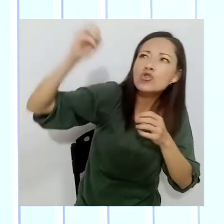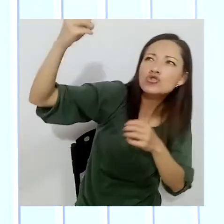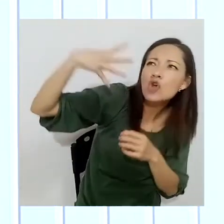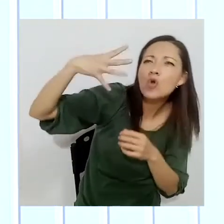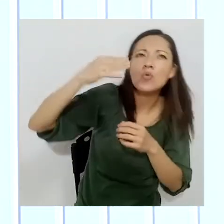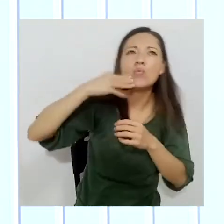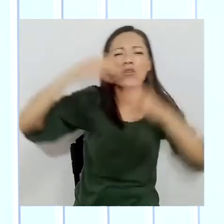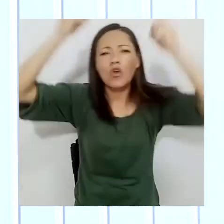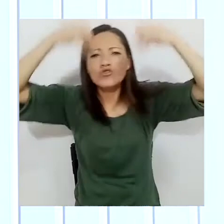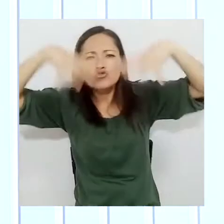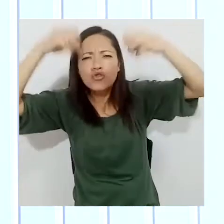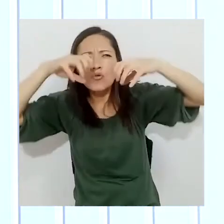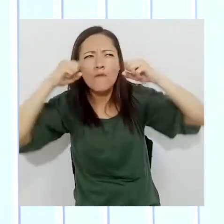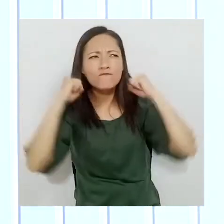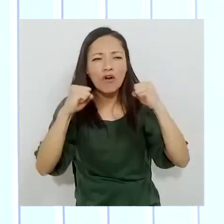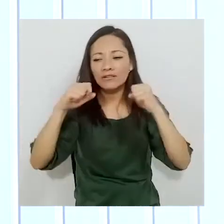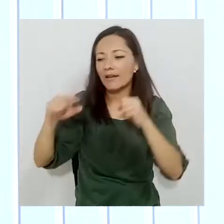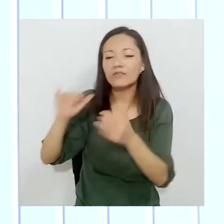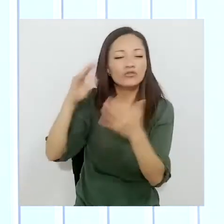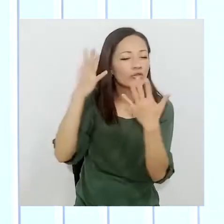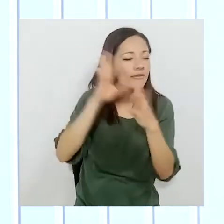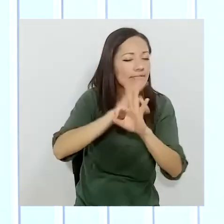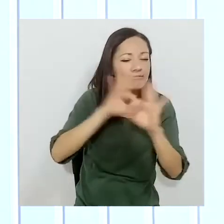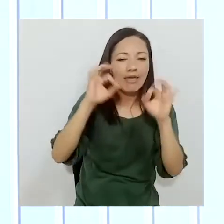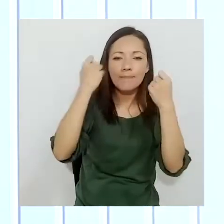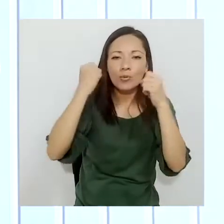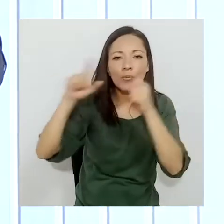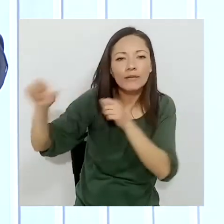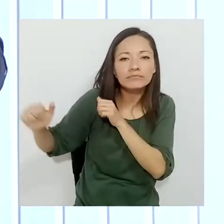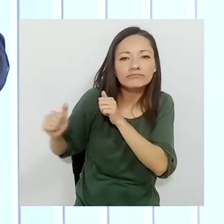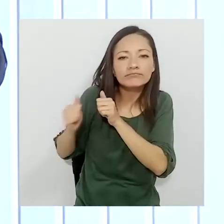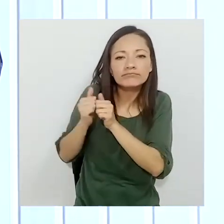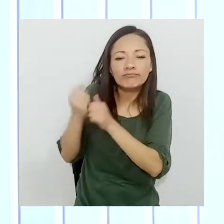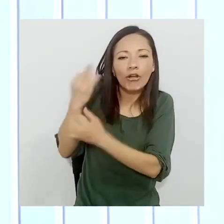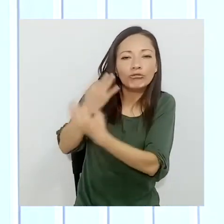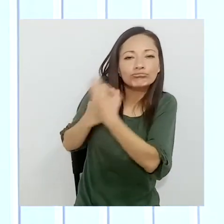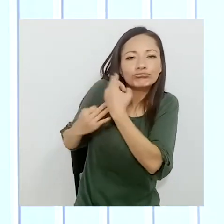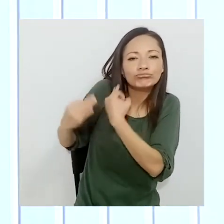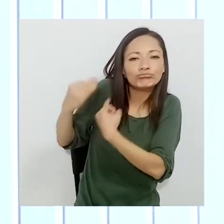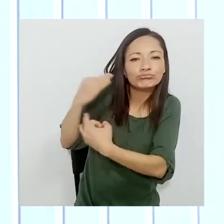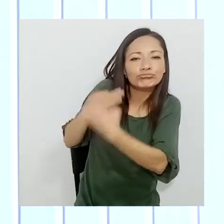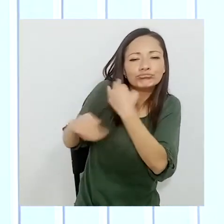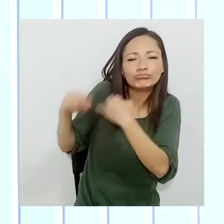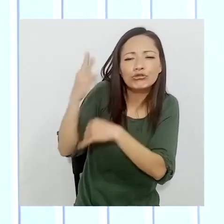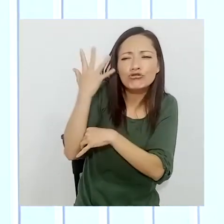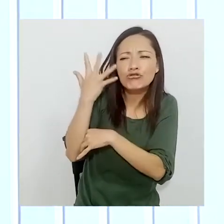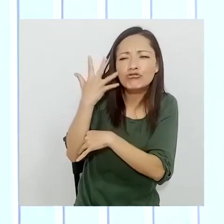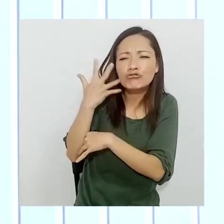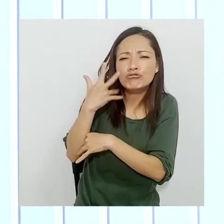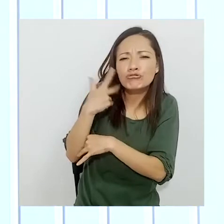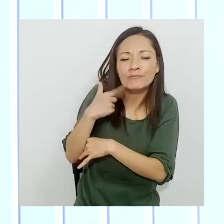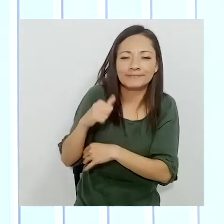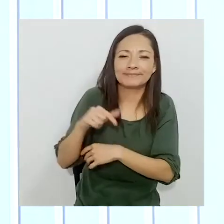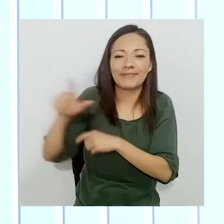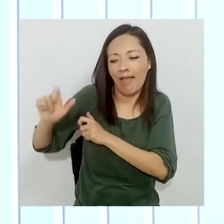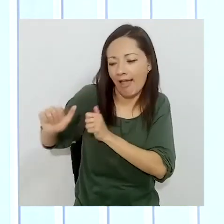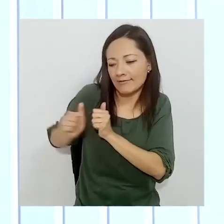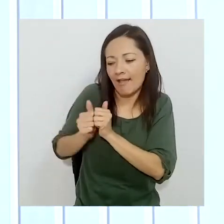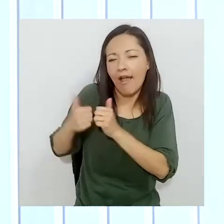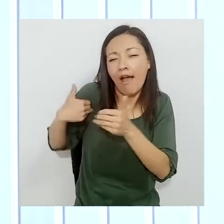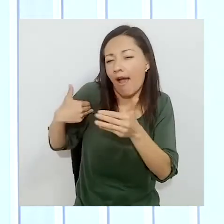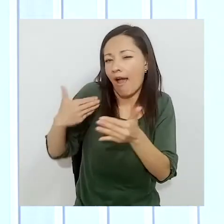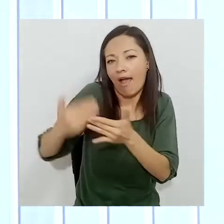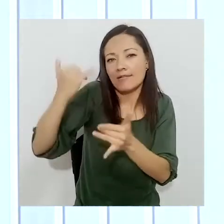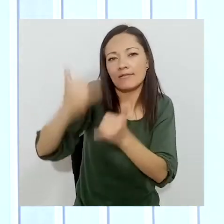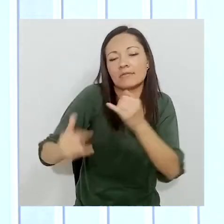haya tempestad. No se preocupen, aquí estoy. Yo estoy con ustedes, ¿qué? Todos los